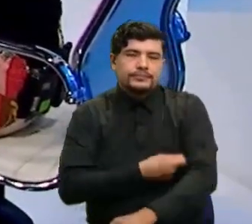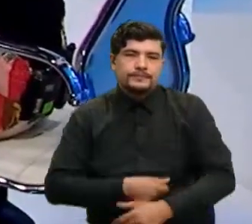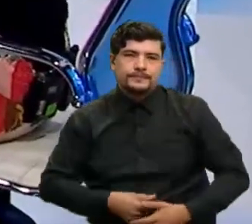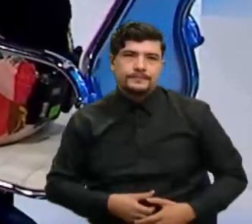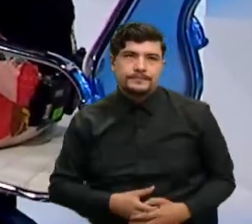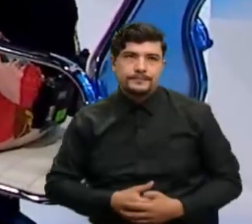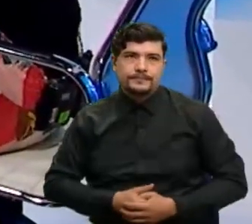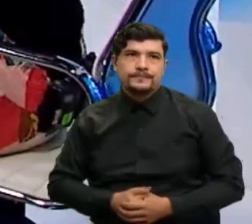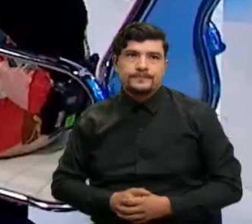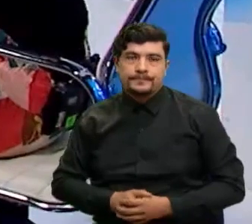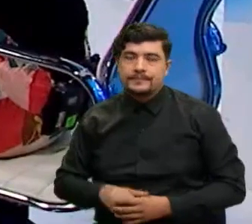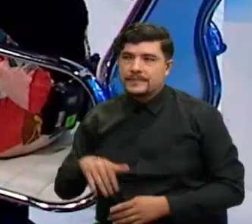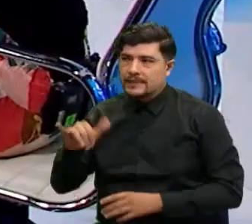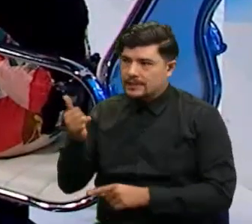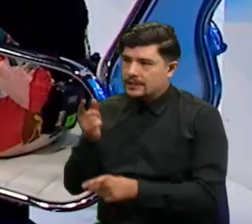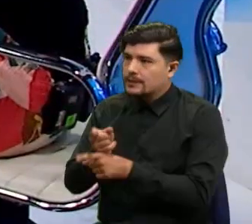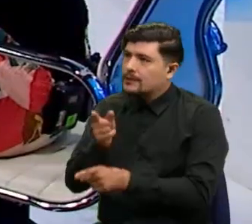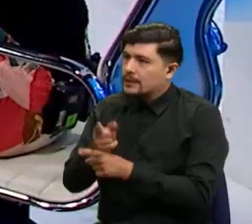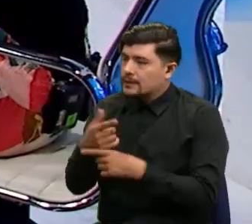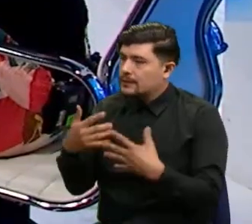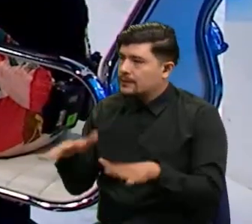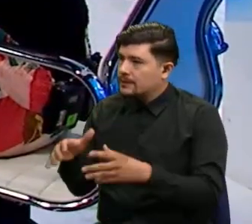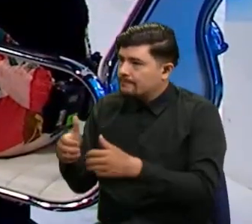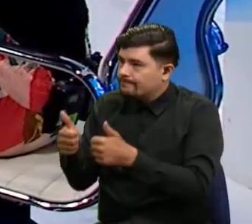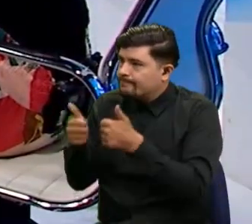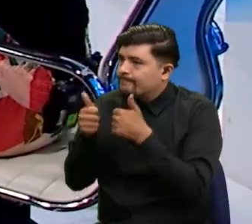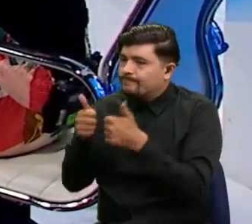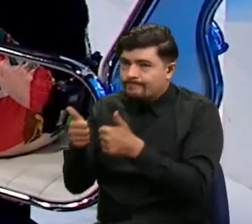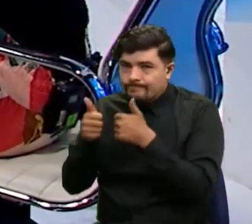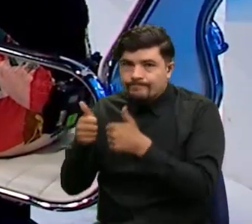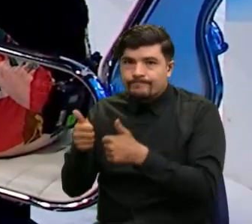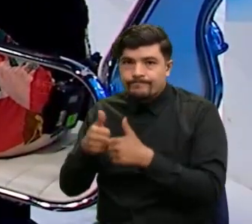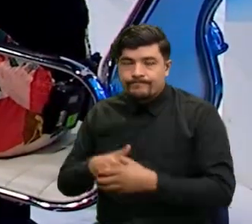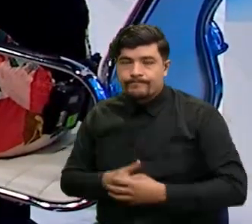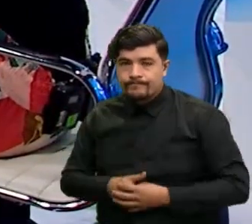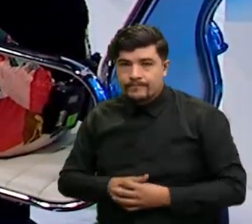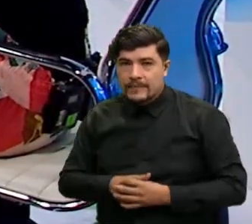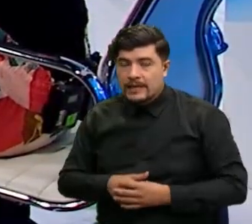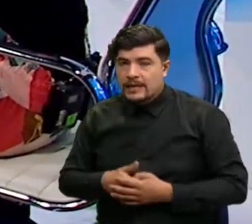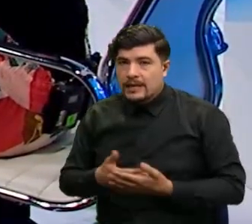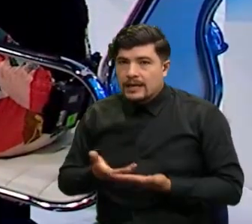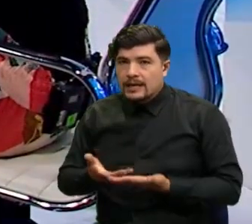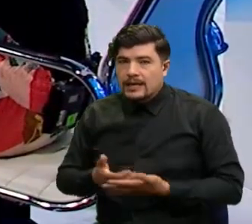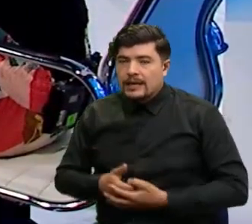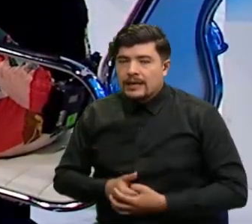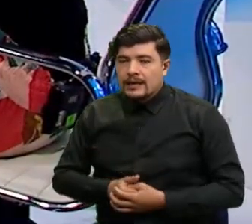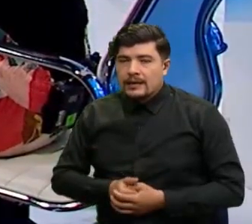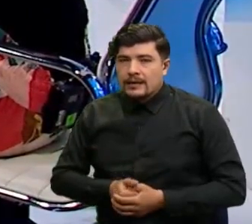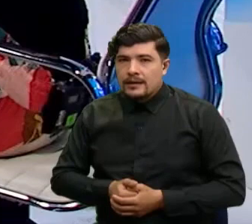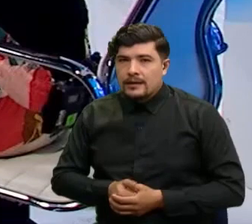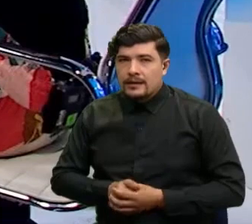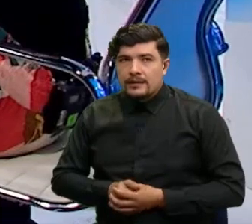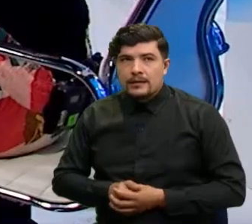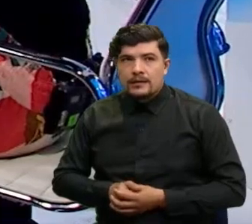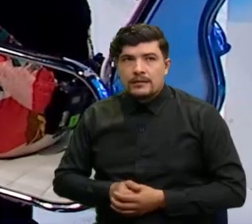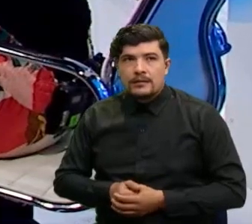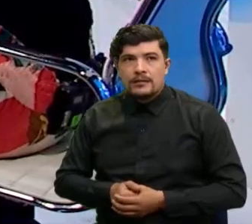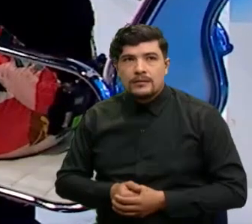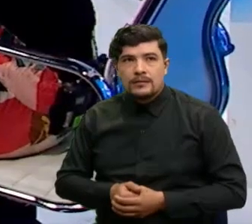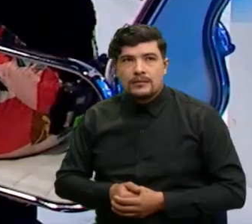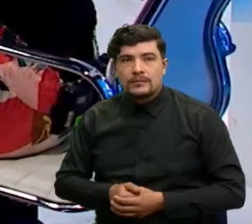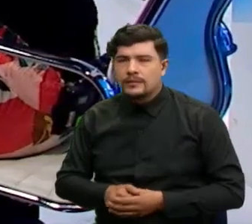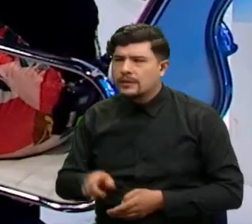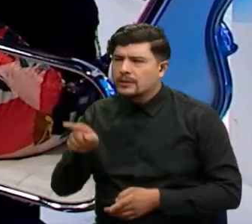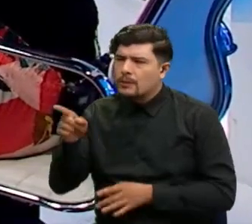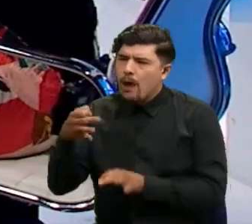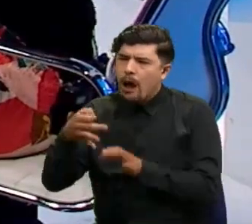qué fase principalmente estamos, si puede o no recibir el biológico, si está apto, si pertenece a ese grupo poblacional, si tiene o no comorbilidad.